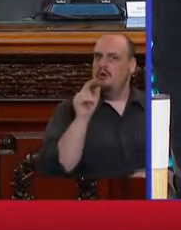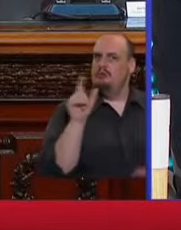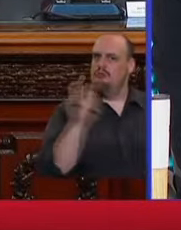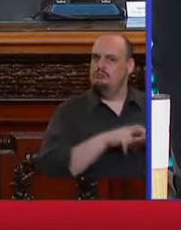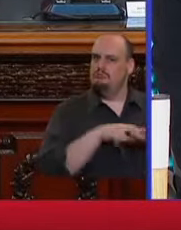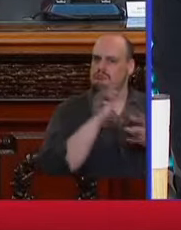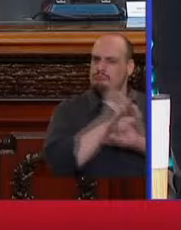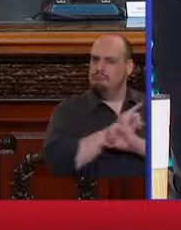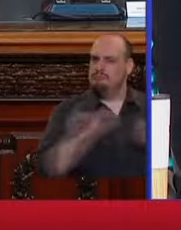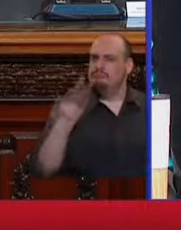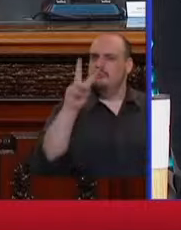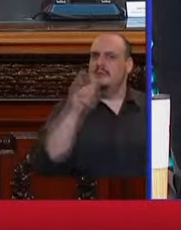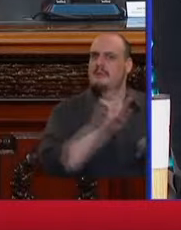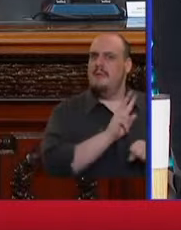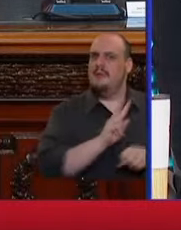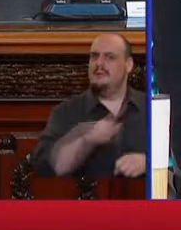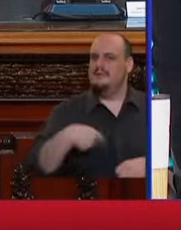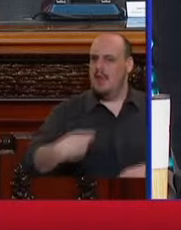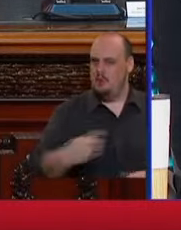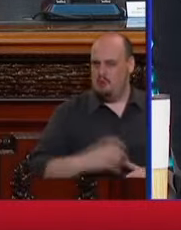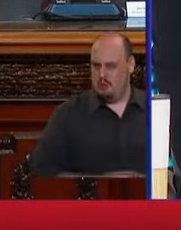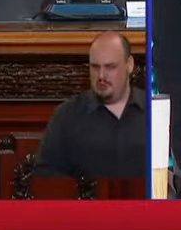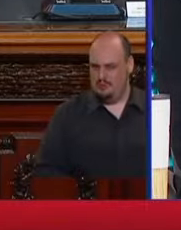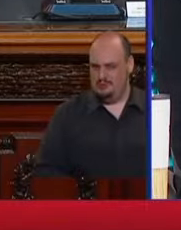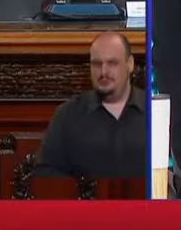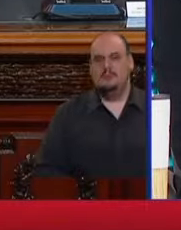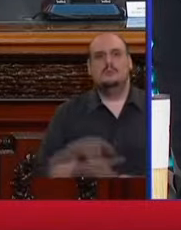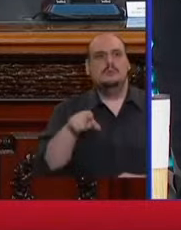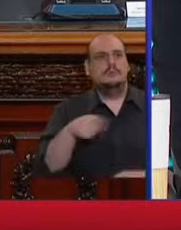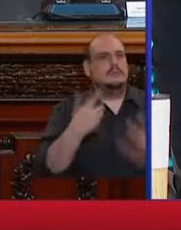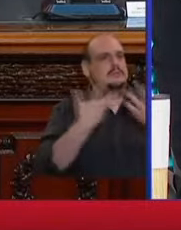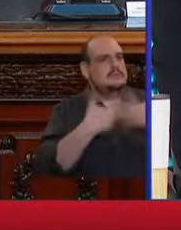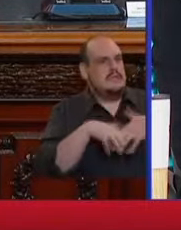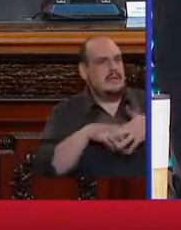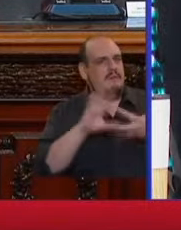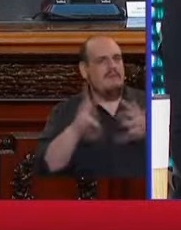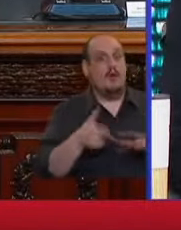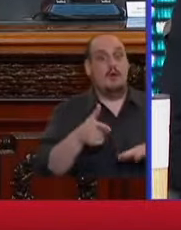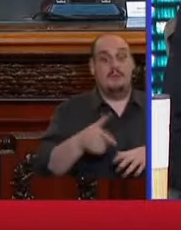ajuste lo van a pagar los laburantes y la clase media, bueno, esta historia de la Argentina ya la